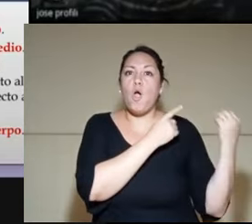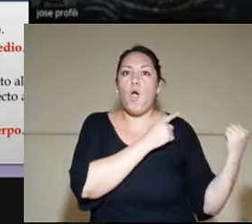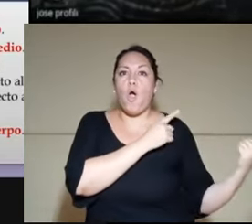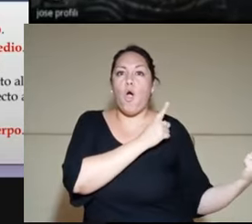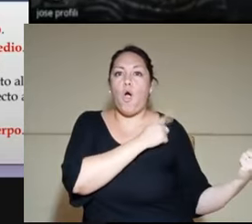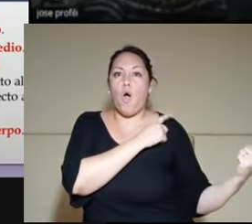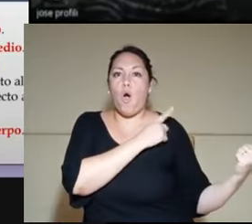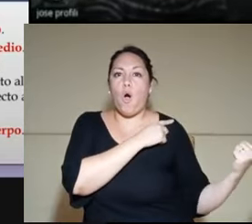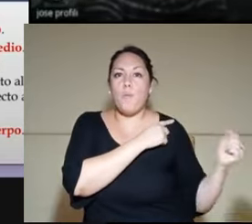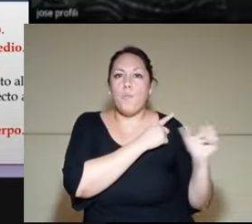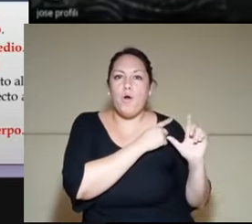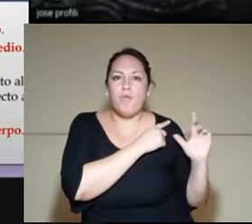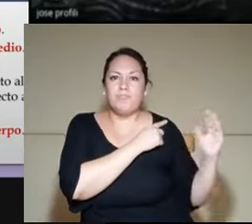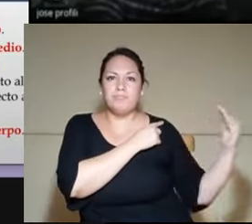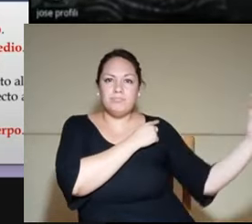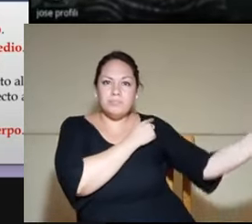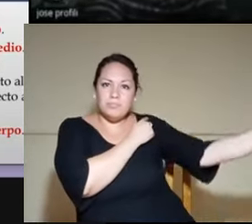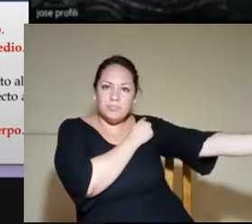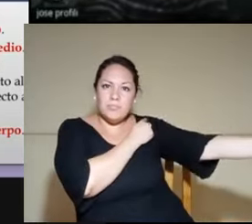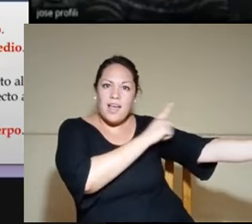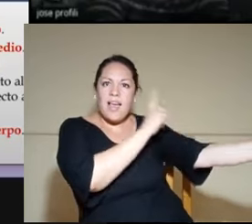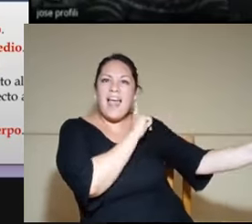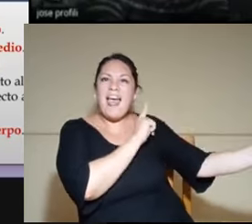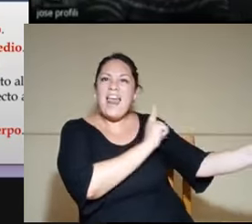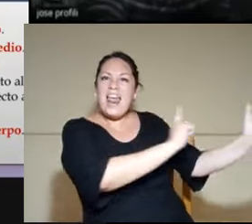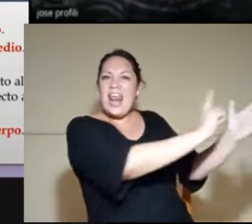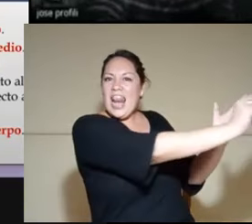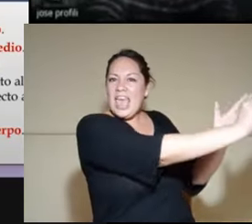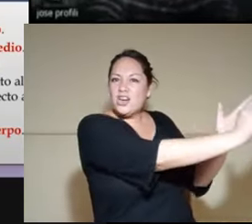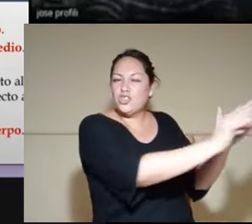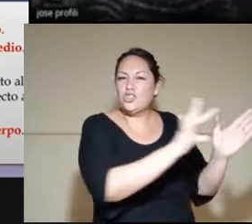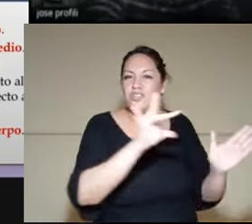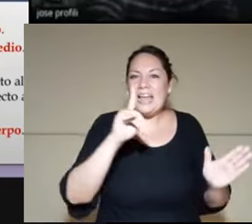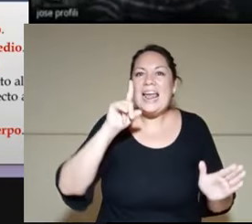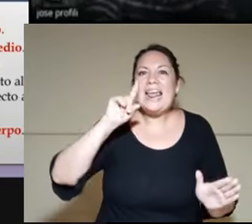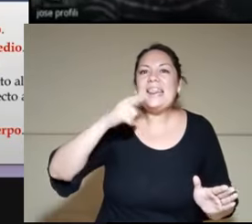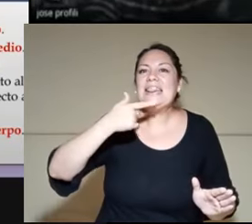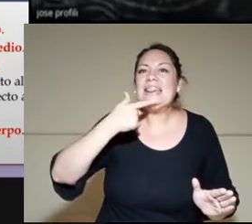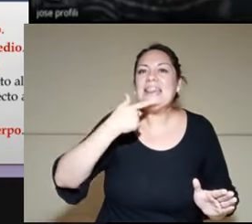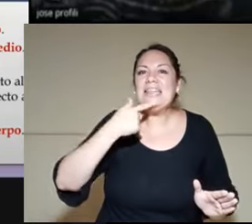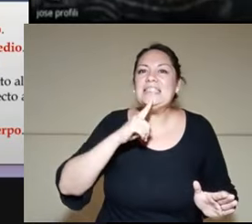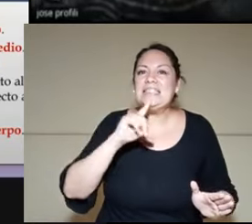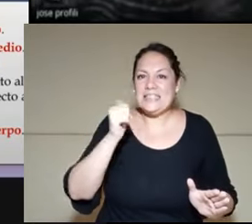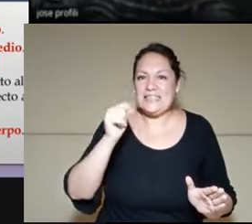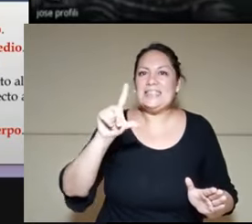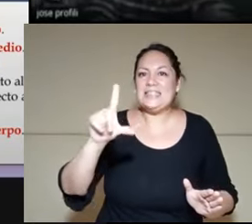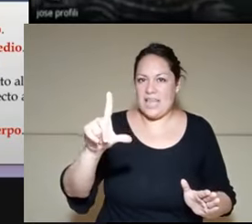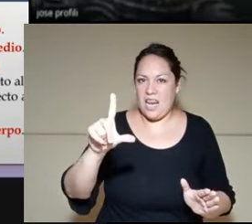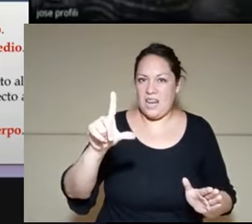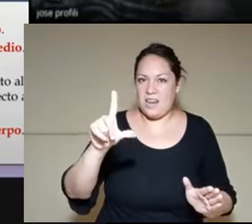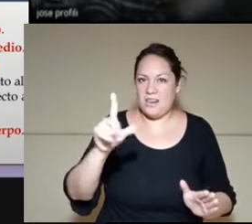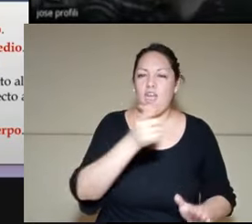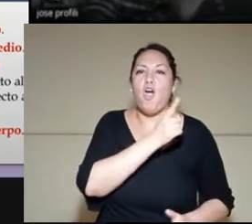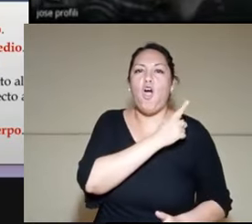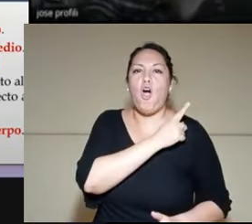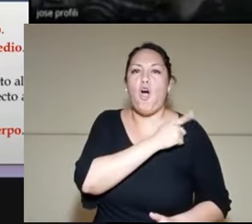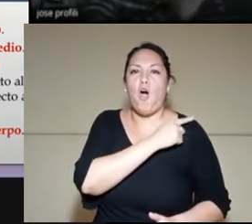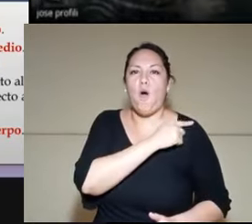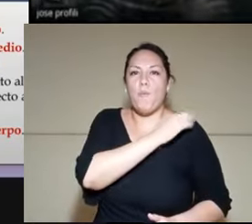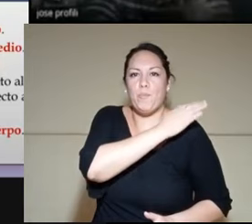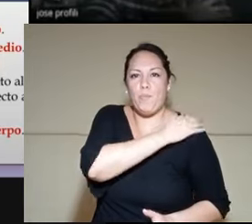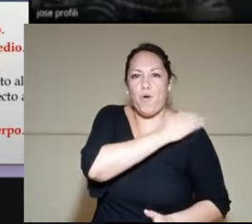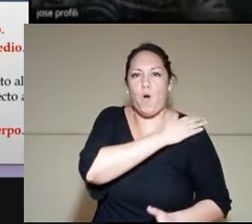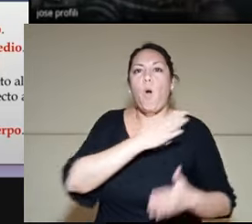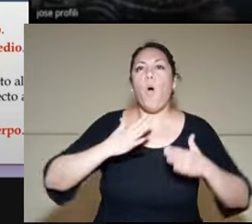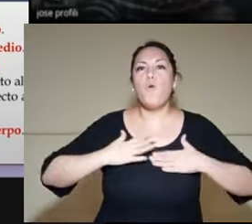distal al hombro. ¿Qué quiere decir? Que la mano está lejos del hombro, tomando el hombro,